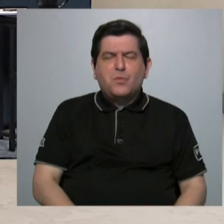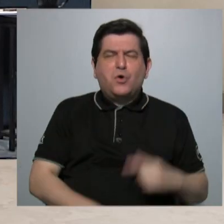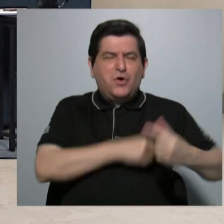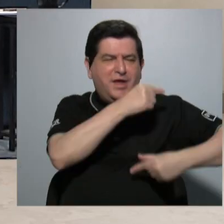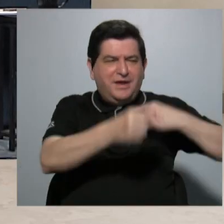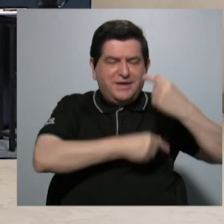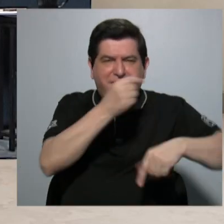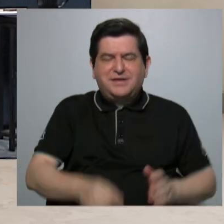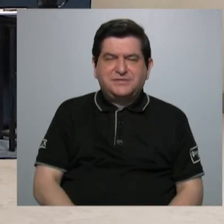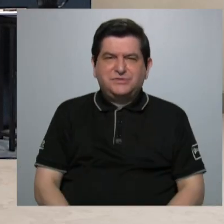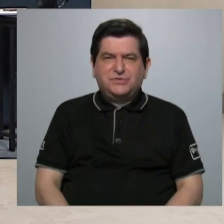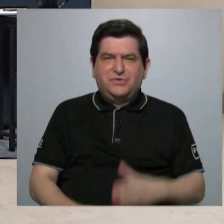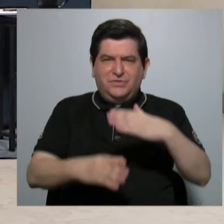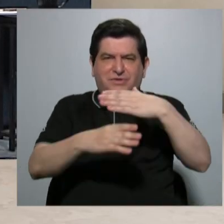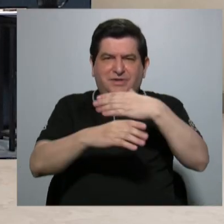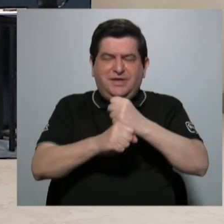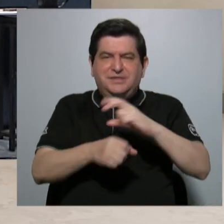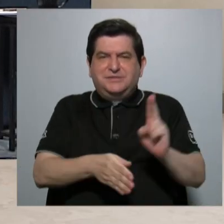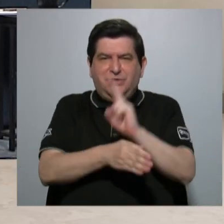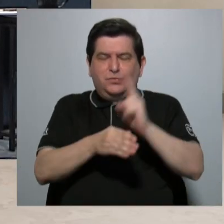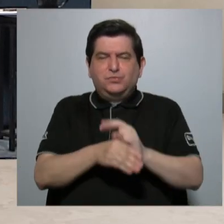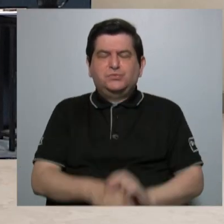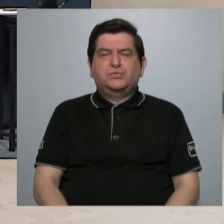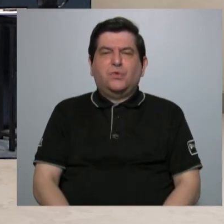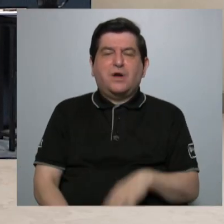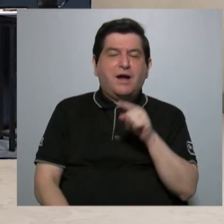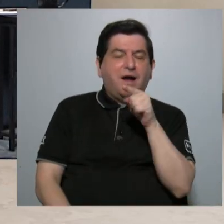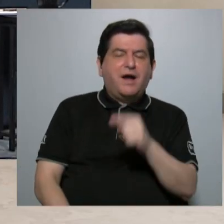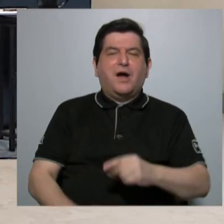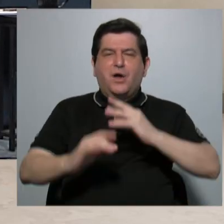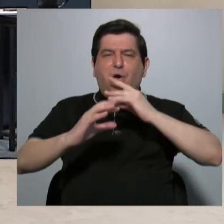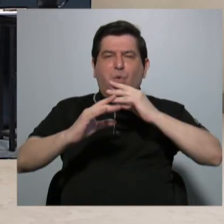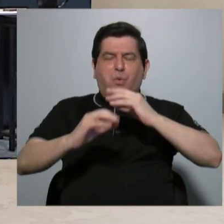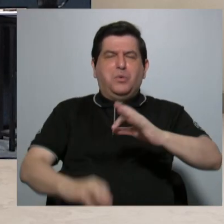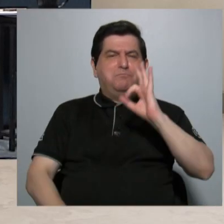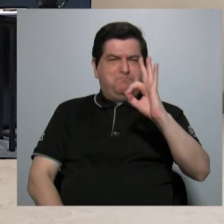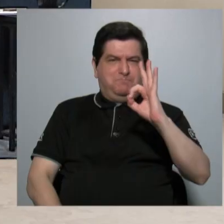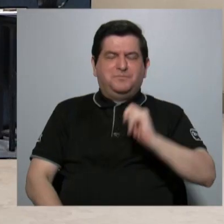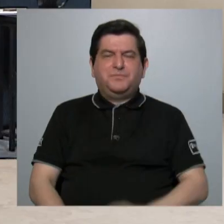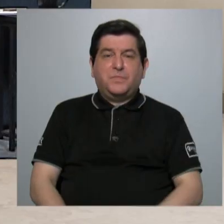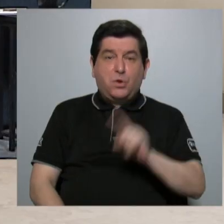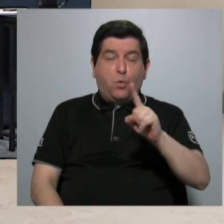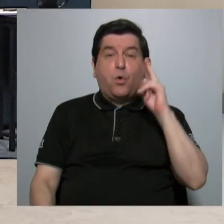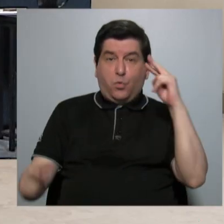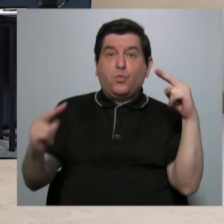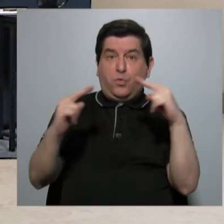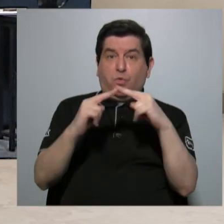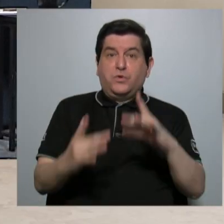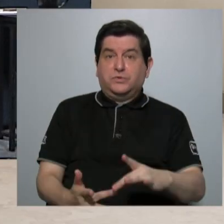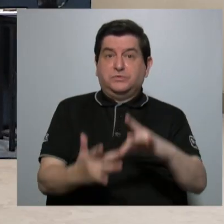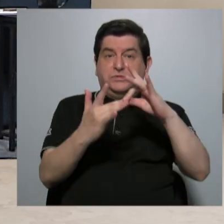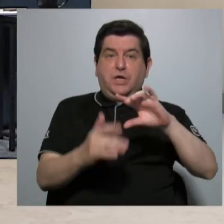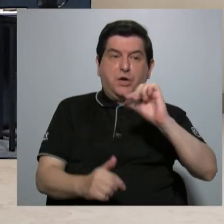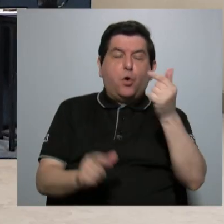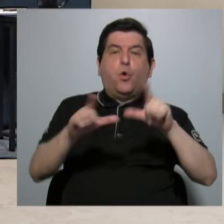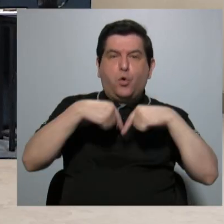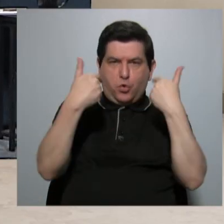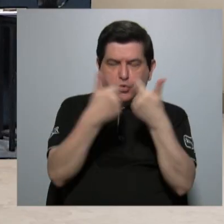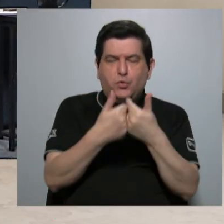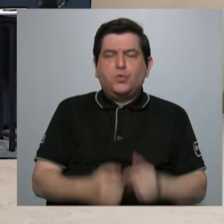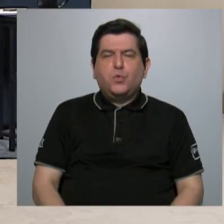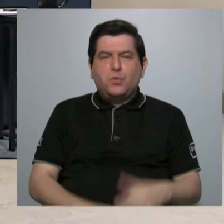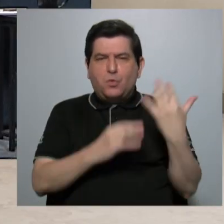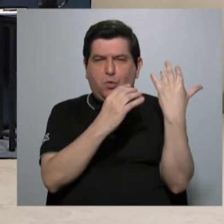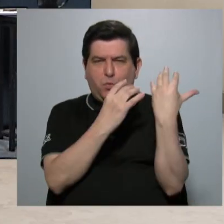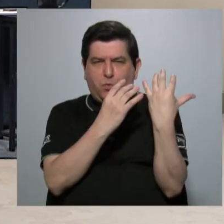de oboístas muy buenos, ¿verdad? Muy buenos. Y tengo la suerte de conocer uno en especial que tiene otro quinteto de